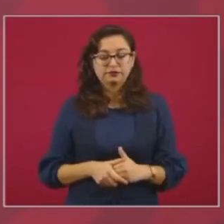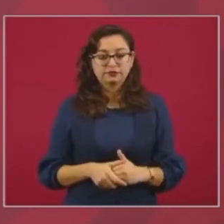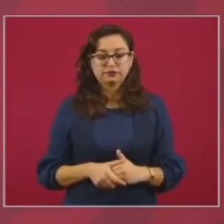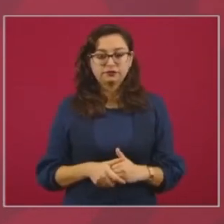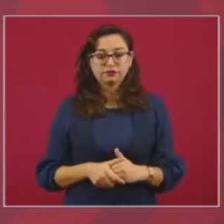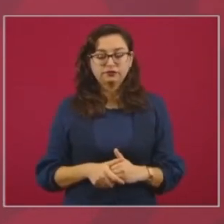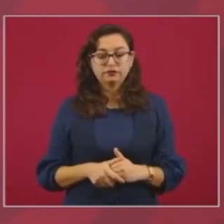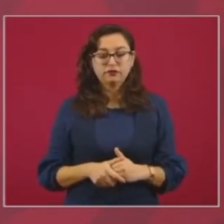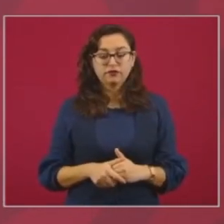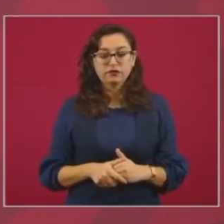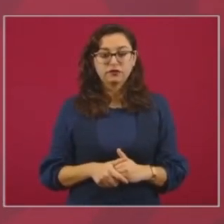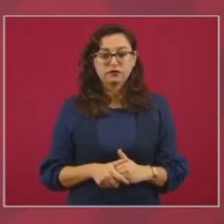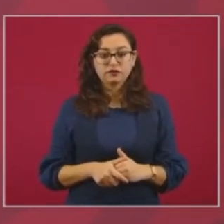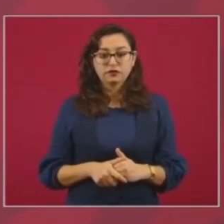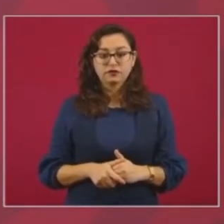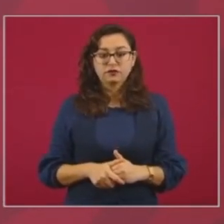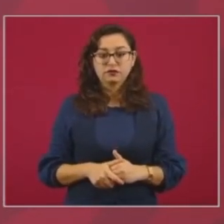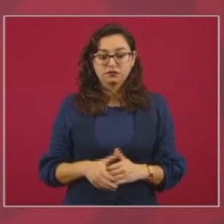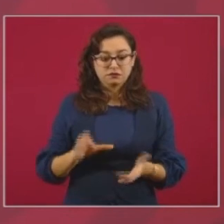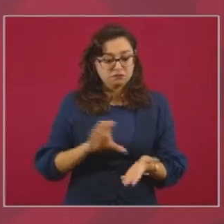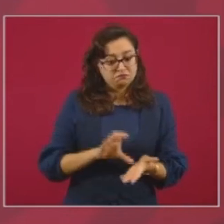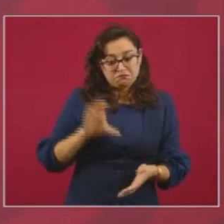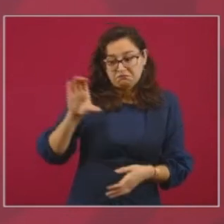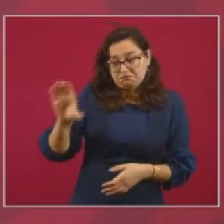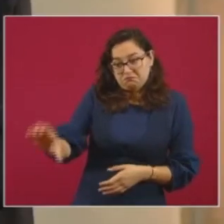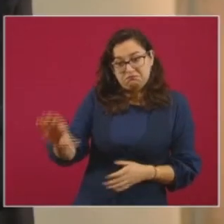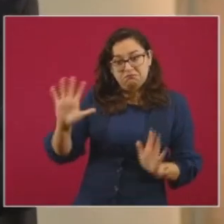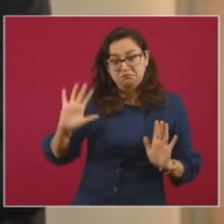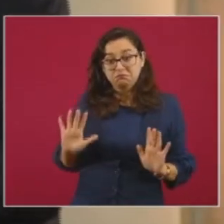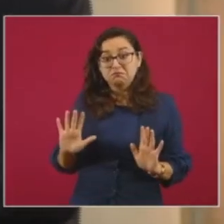que pueda utilizar el crédito para comprar un terreno